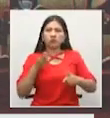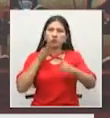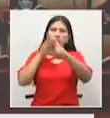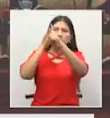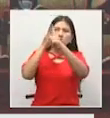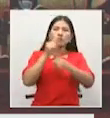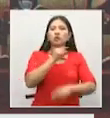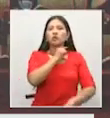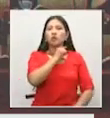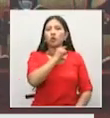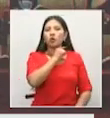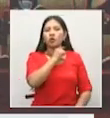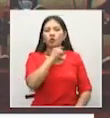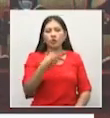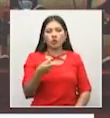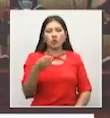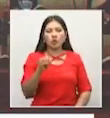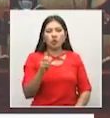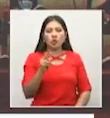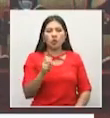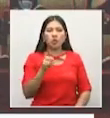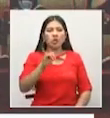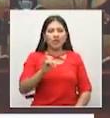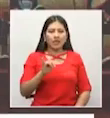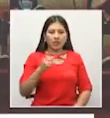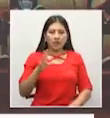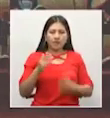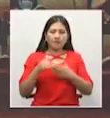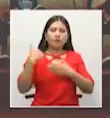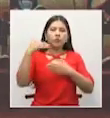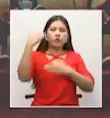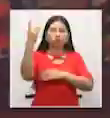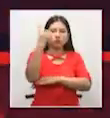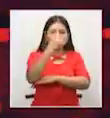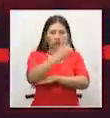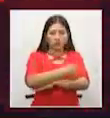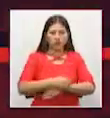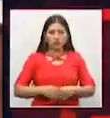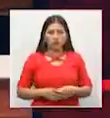Sánchez de Lozada y otros tres acusados en los próximos días.